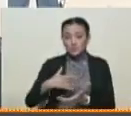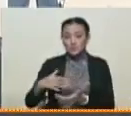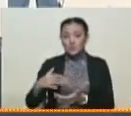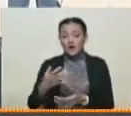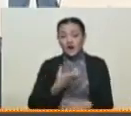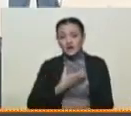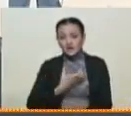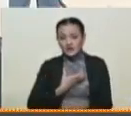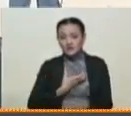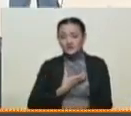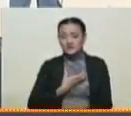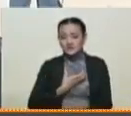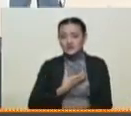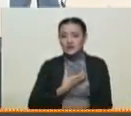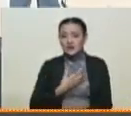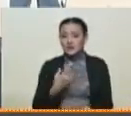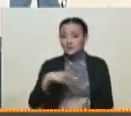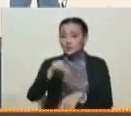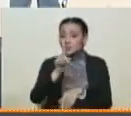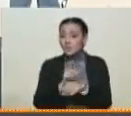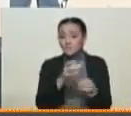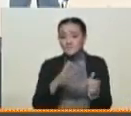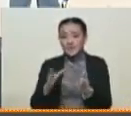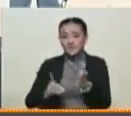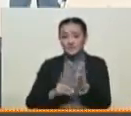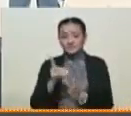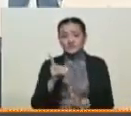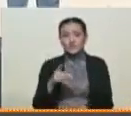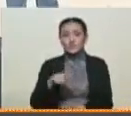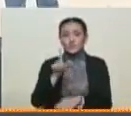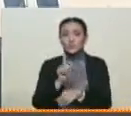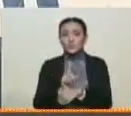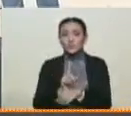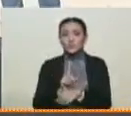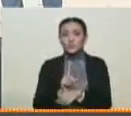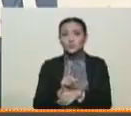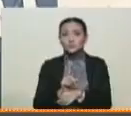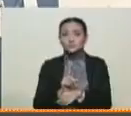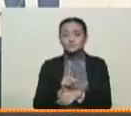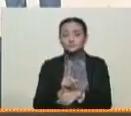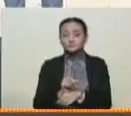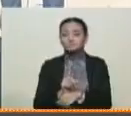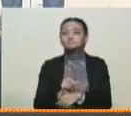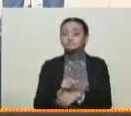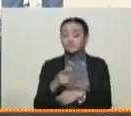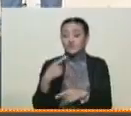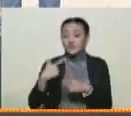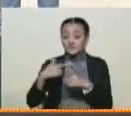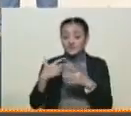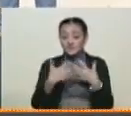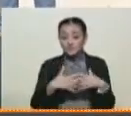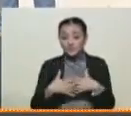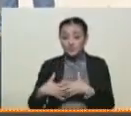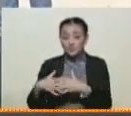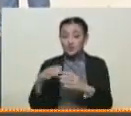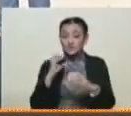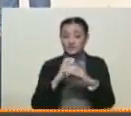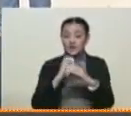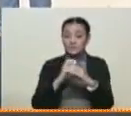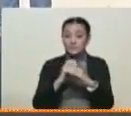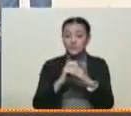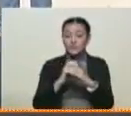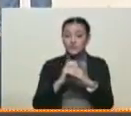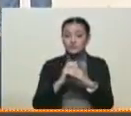mancomunidad de alcalde y que construya un solo plan de desarrollo urbano. Y para eso vamos a crear varias corporaciones, la Corporación de Transporte para